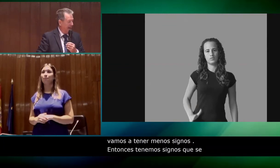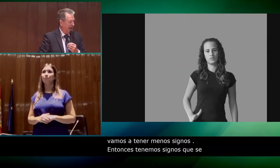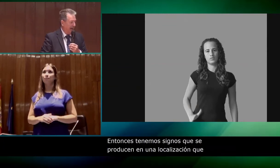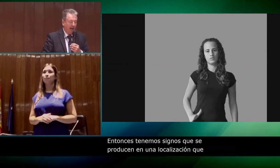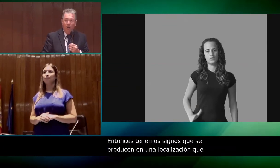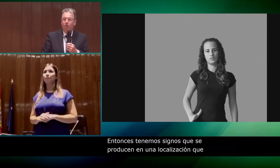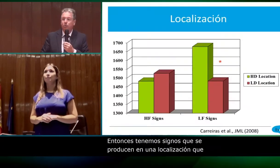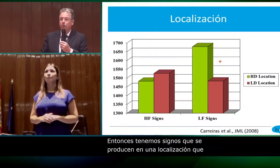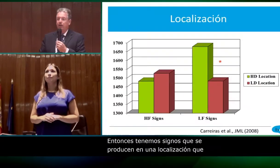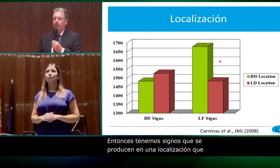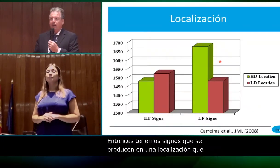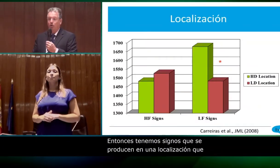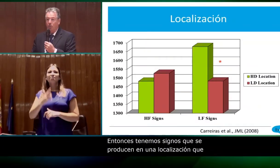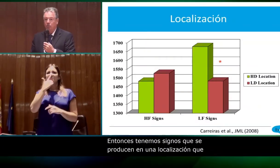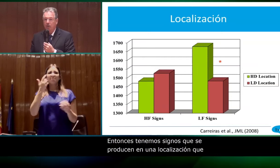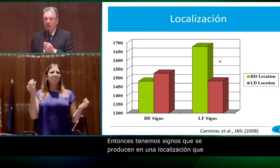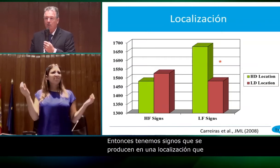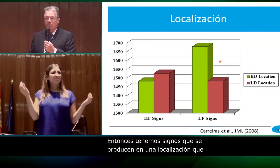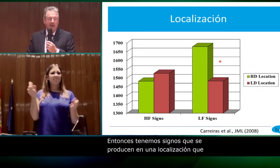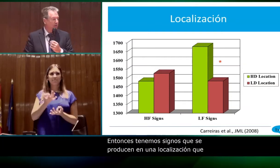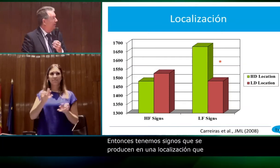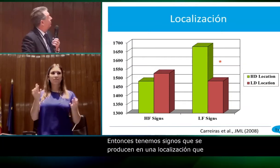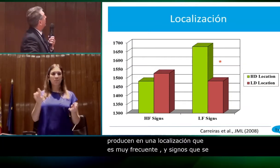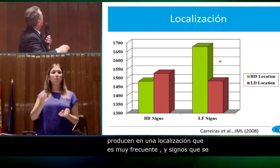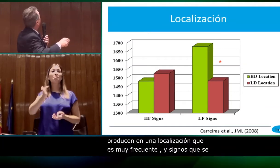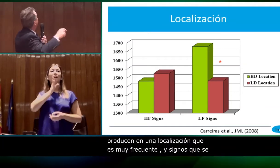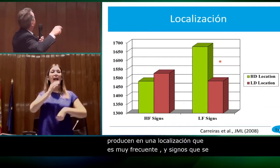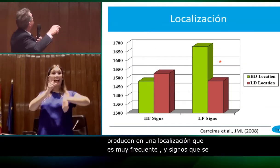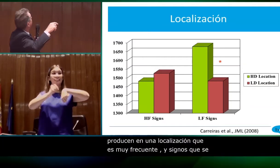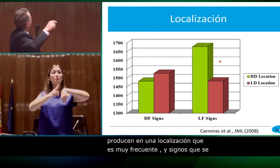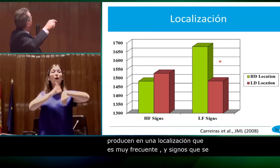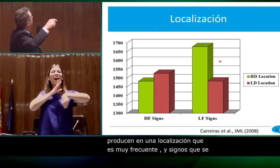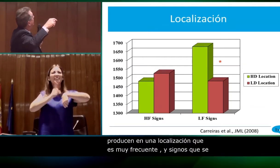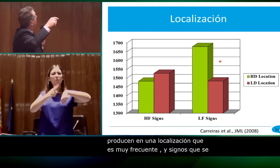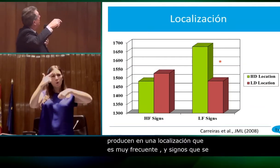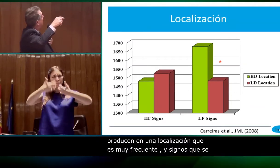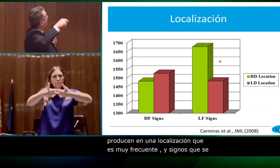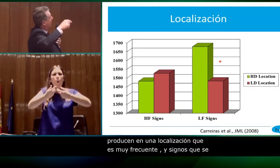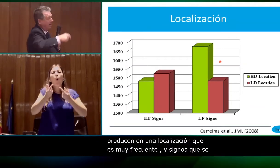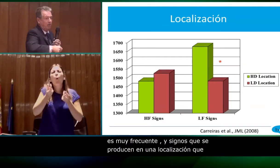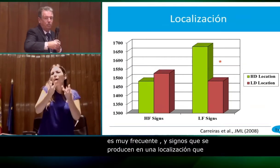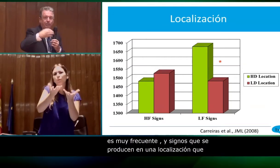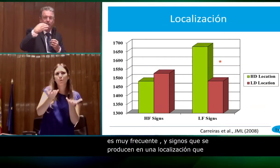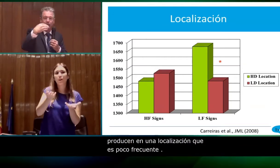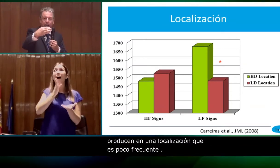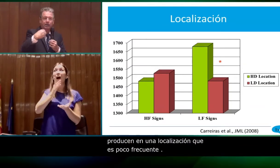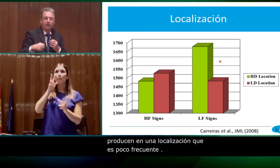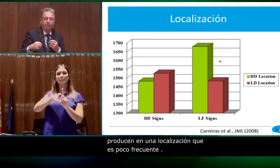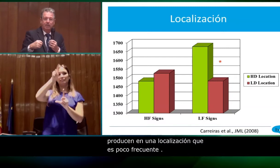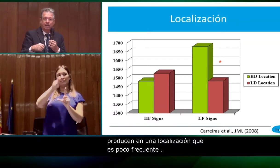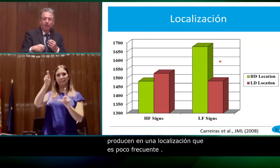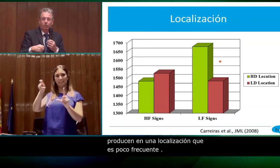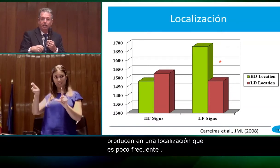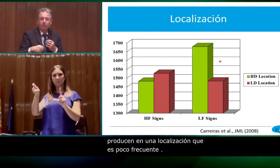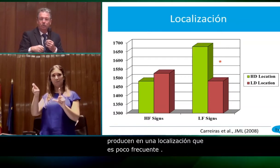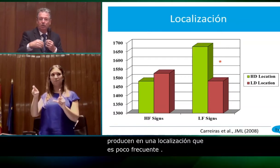Bien, lo que sucede o lo que sucedía cuando miramos el tiempo de reacción, fíjense, aquí tenemos el tiempo de reacción una vez que se